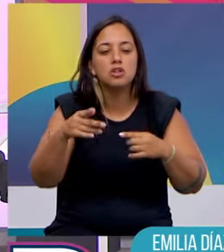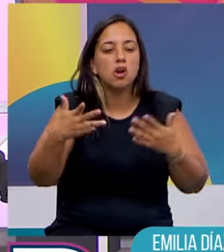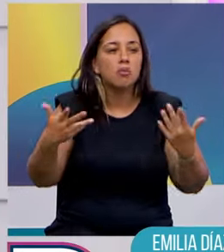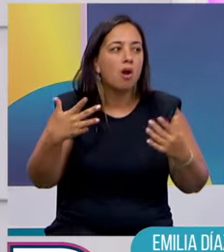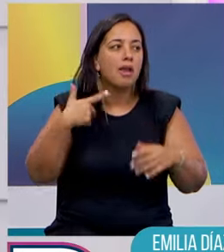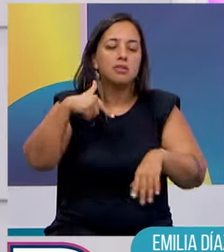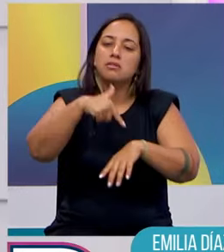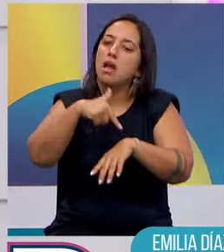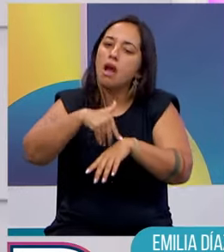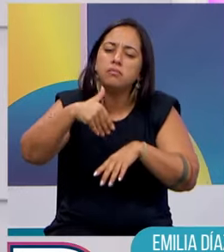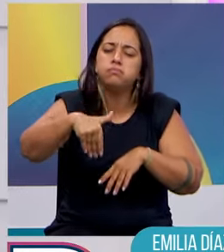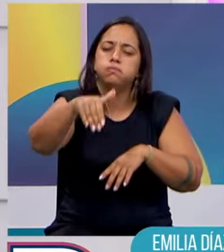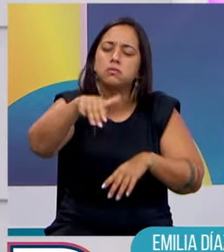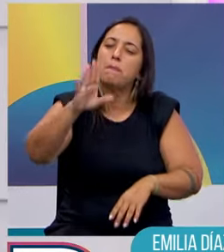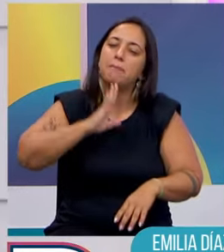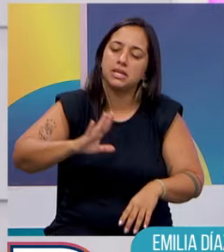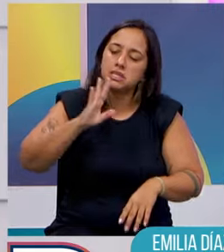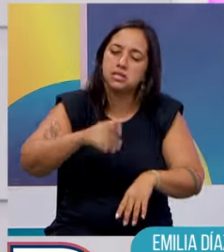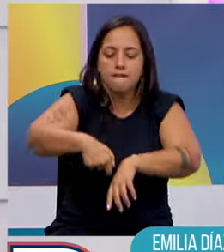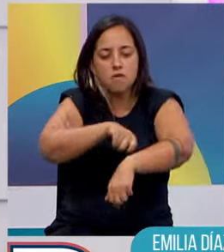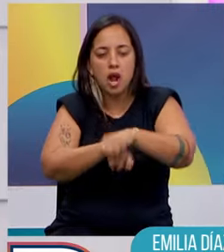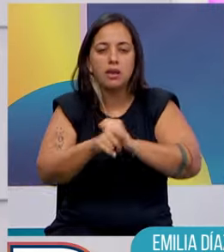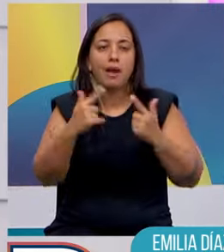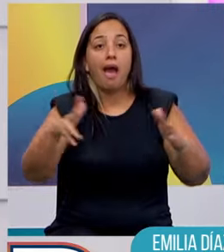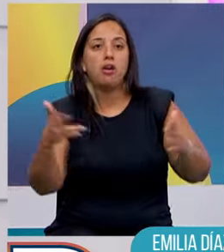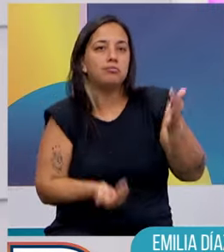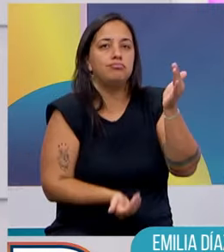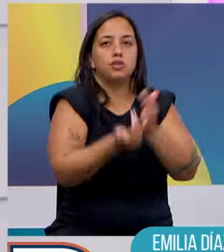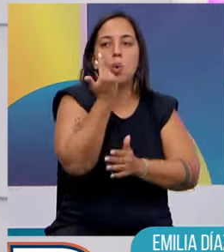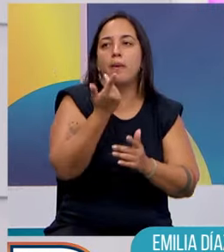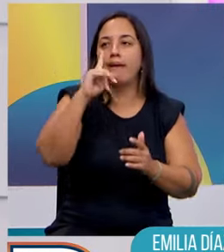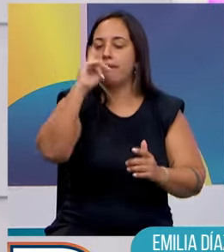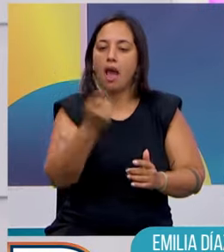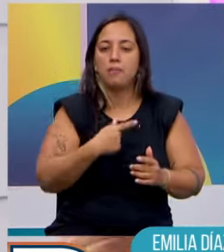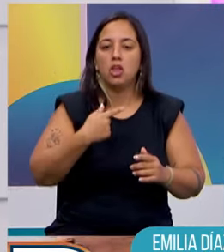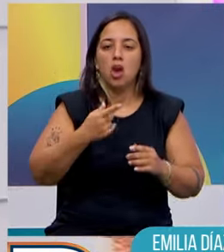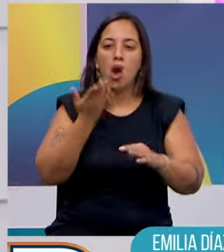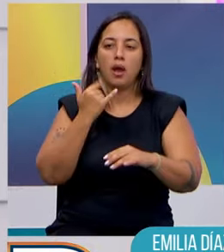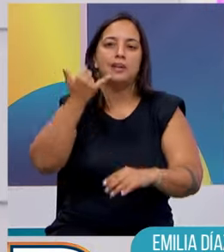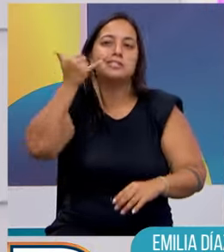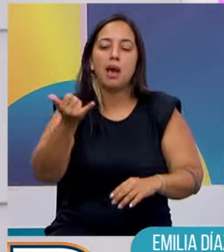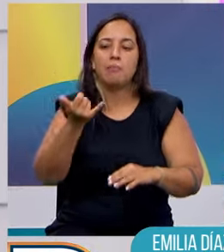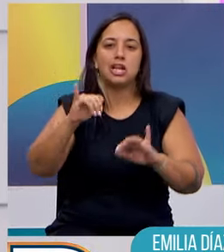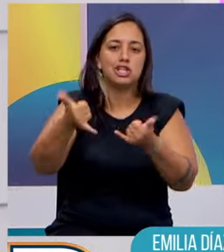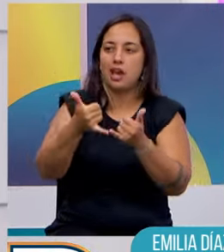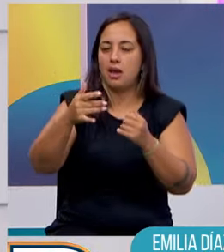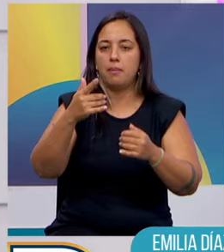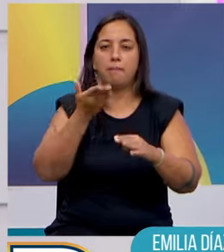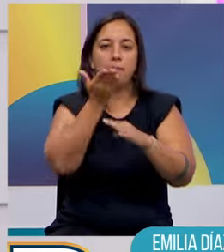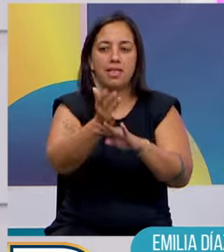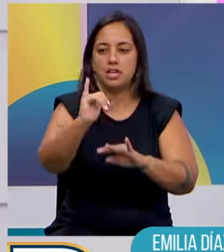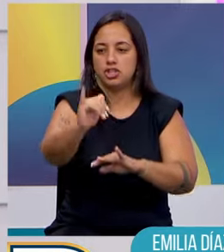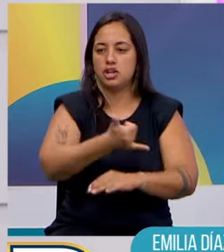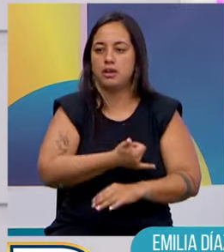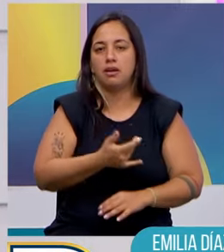instantaneidad en el que estamos viviendo. Claro. Que subís la foto, subís el estado, subís el coso, subís el pedido ya, todo ya, ¿entendés? Perdón,